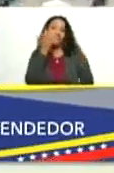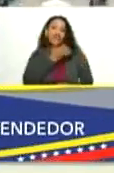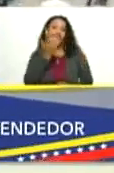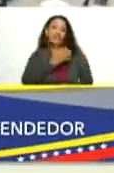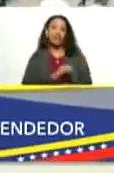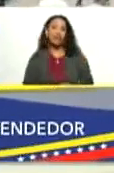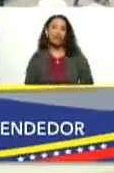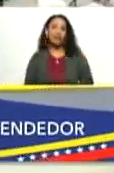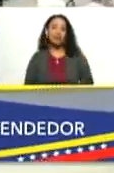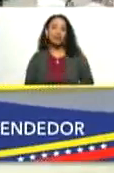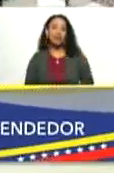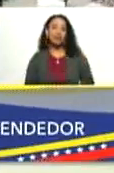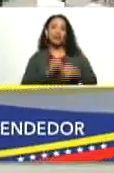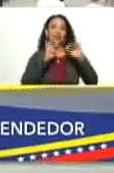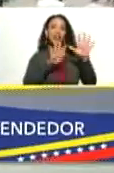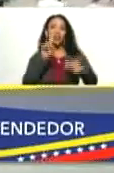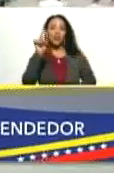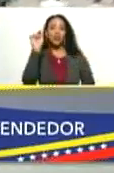Miren,